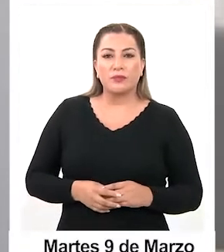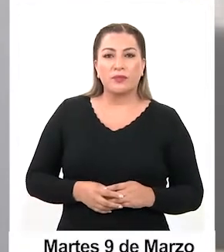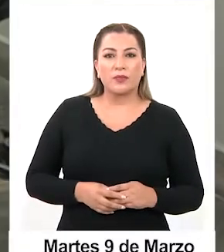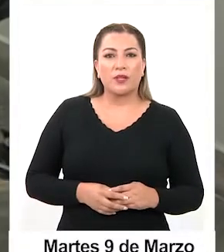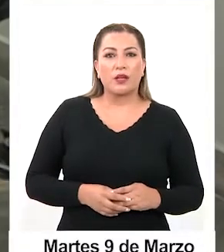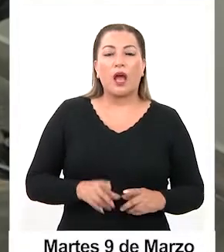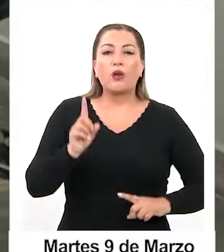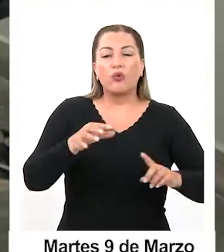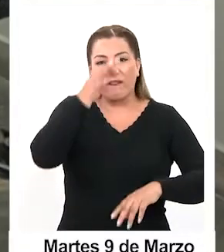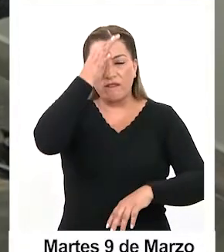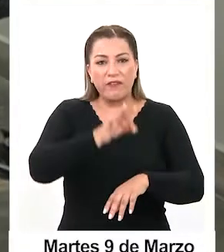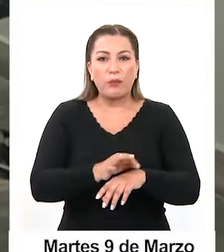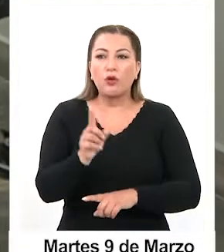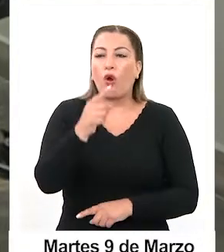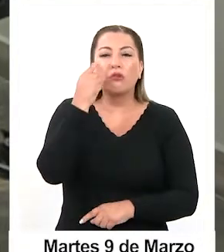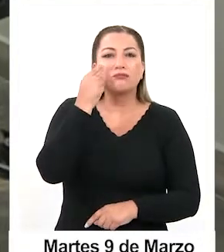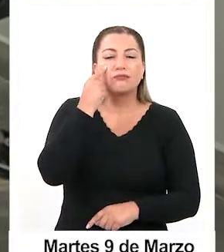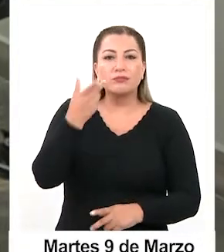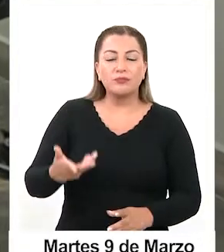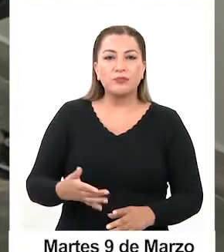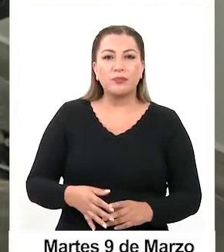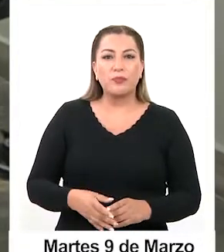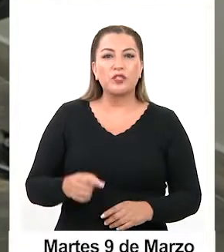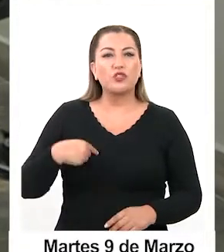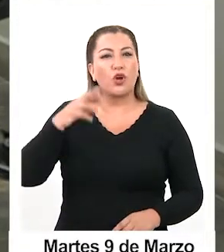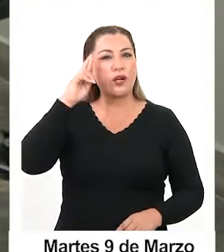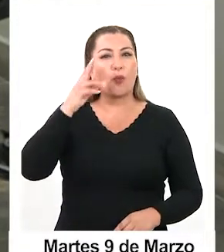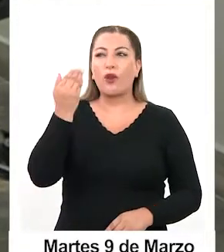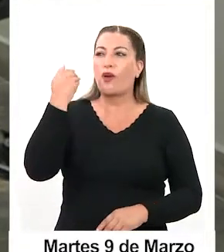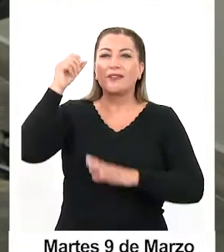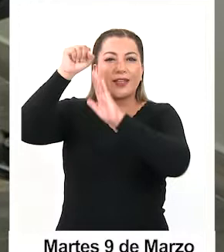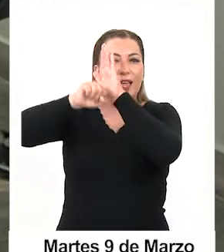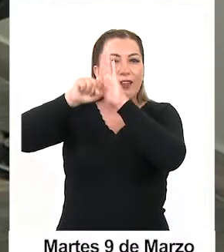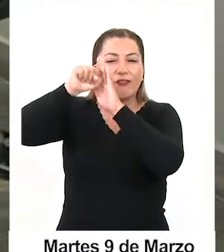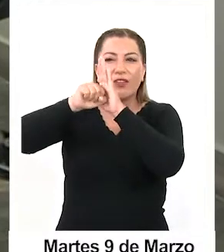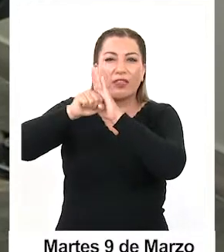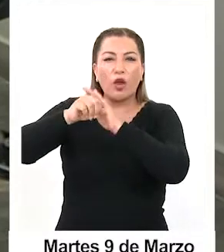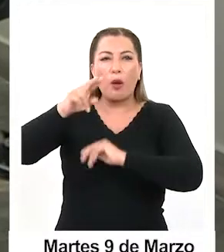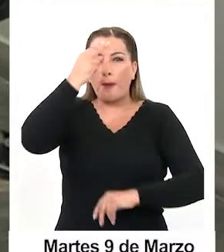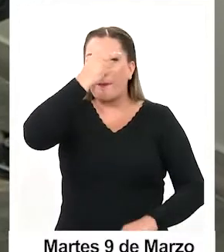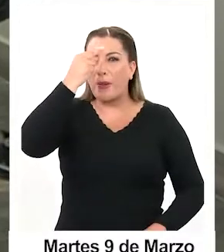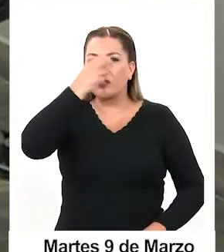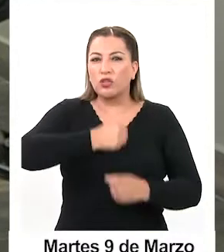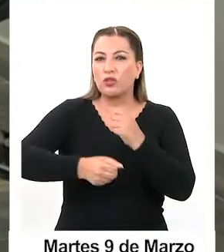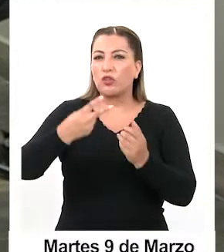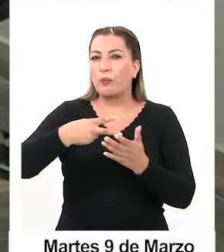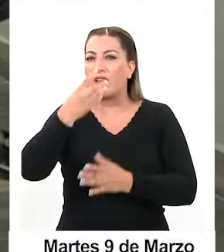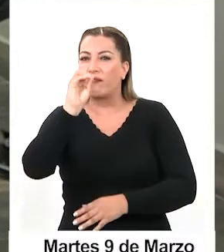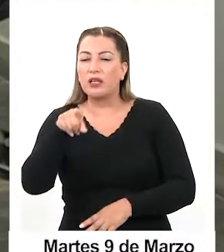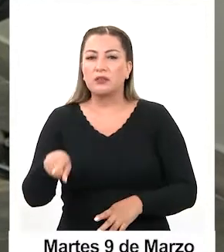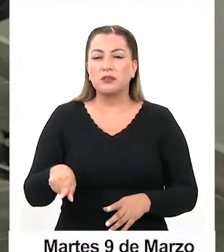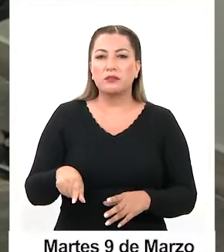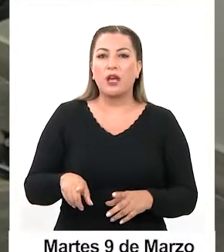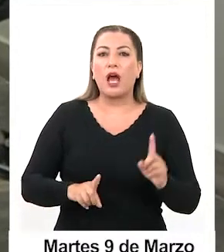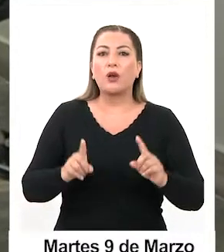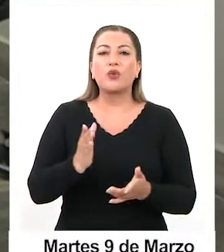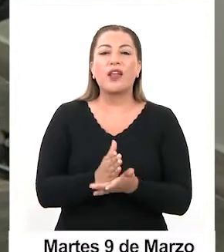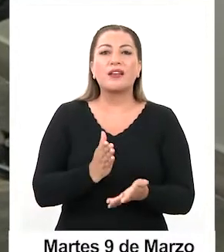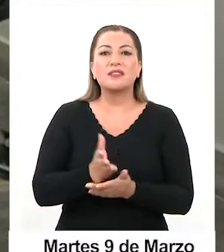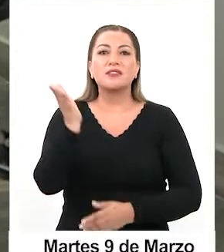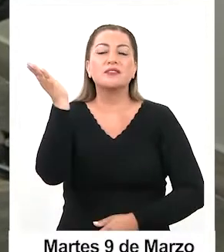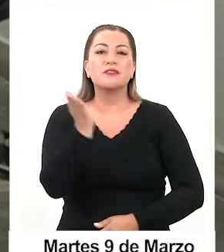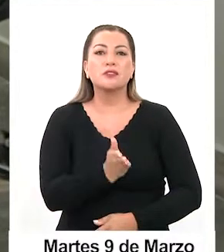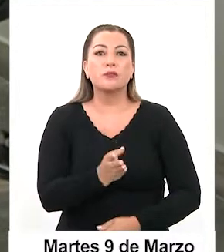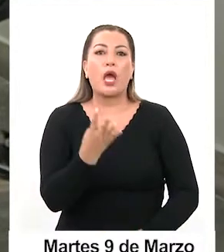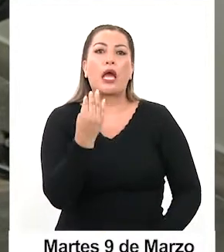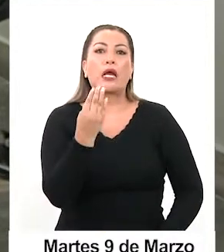enfermedad? Porque recordemos, incluso usted lo decía, recuerdo una cuña de ese momento en marzo de 2020 donde se hablaba que se iban a suspender las clases por